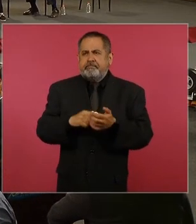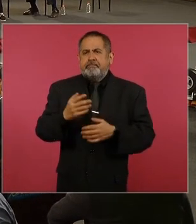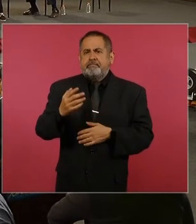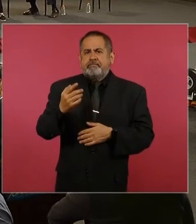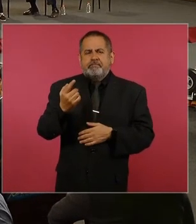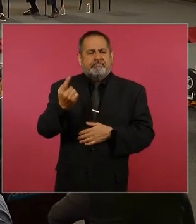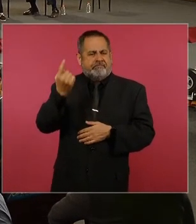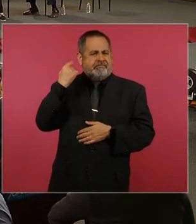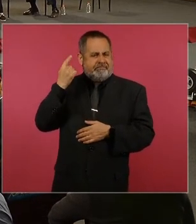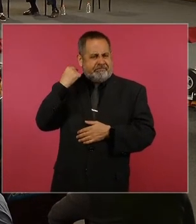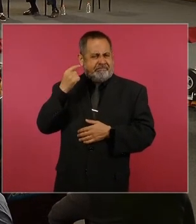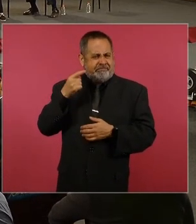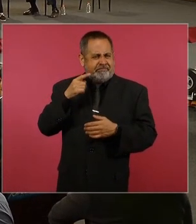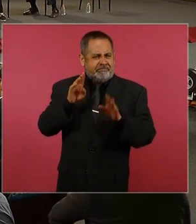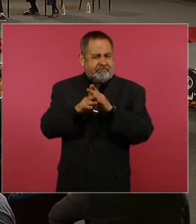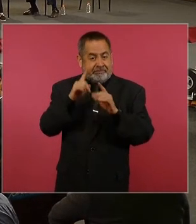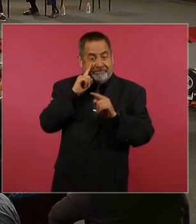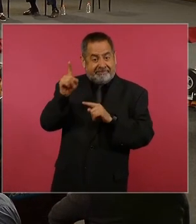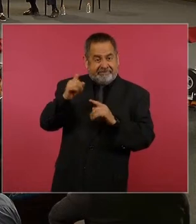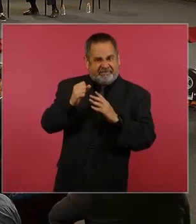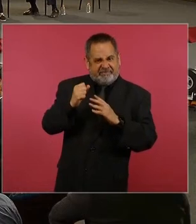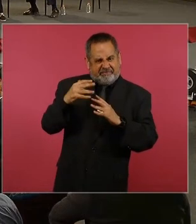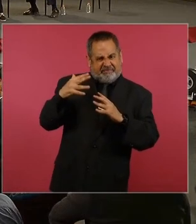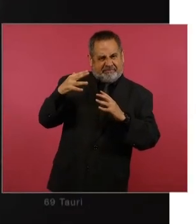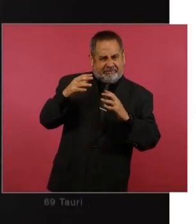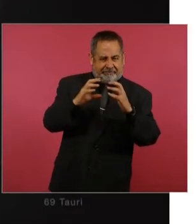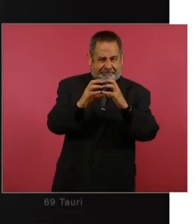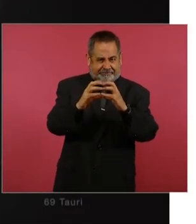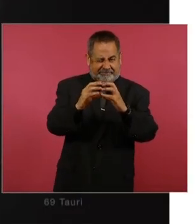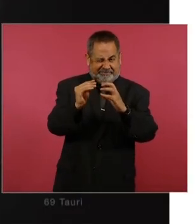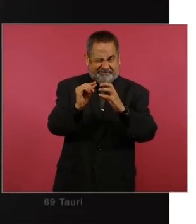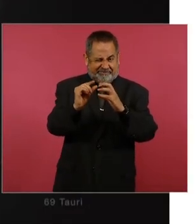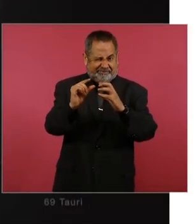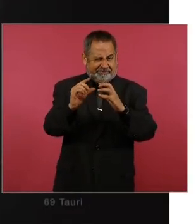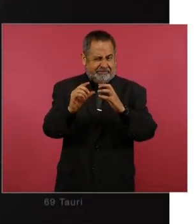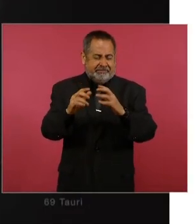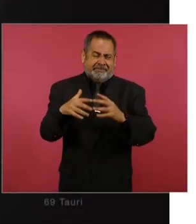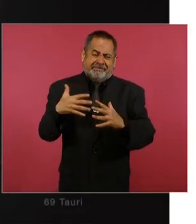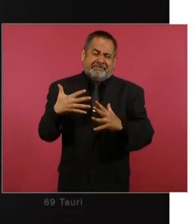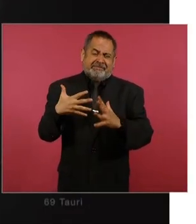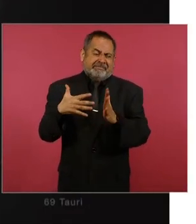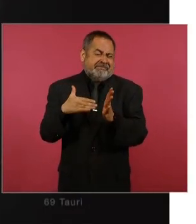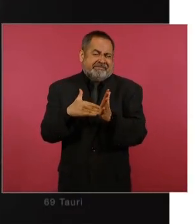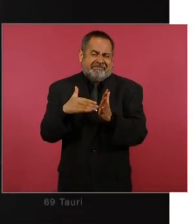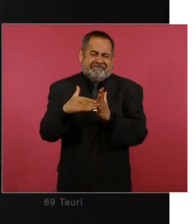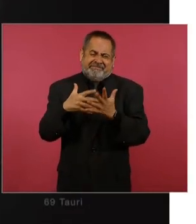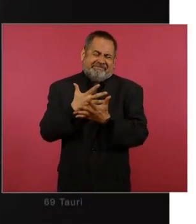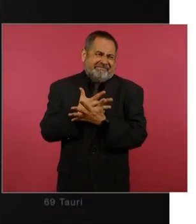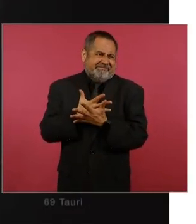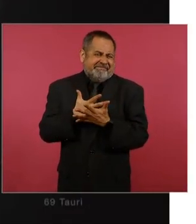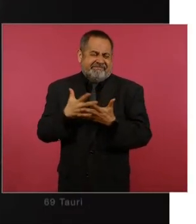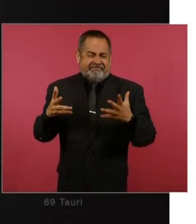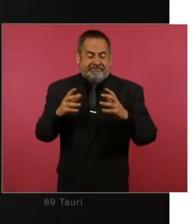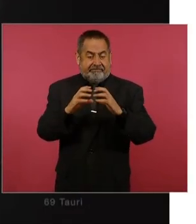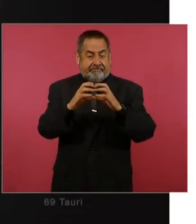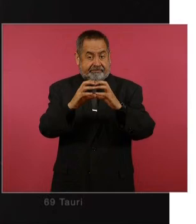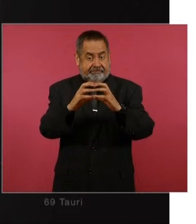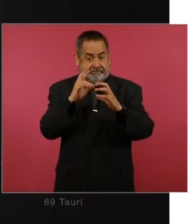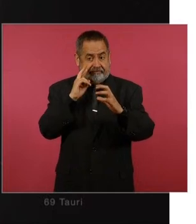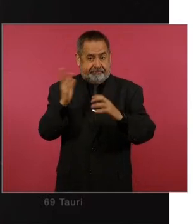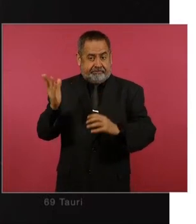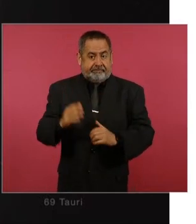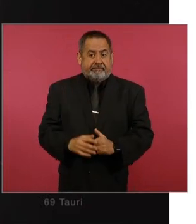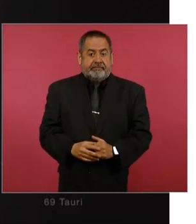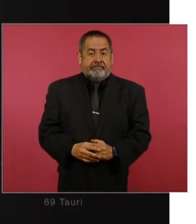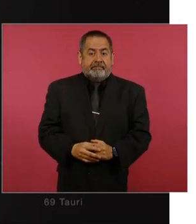siglo pasado. Vean ustedes esta protuberancia, decenas de veces más grande que la Tierra. Y en este eclipse se lograron distinguir, si alcanzan a